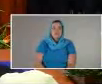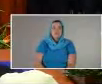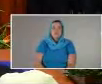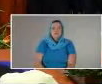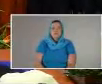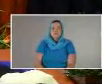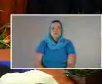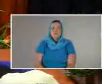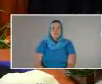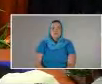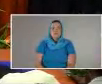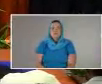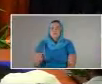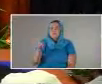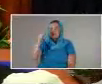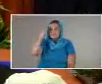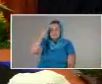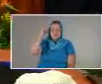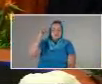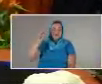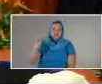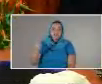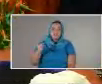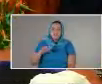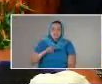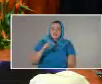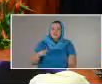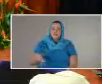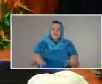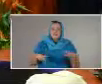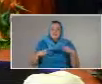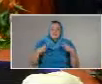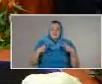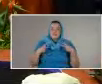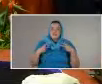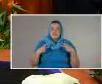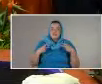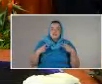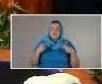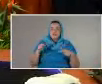pero es que no nos imaginamos ni qué está viviendo este pueblo acá.